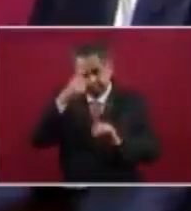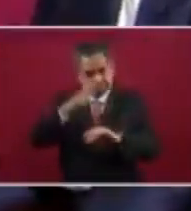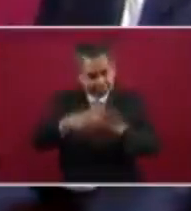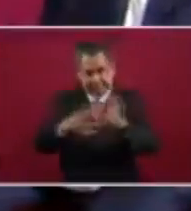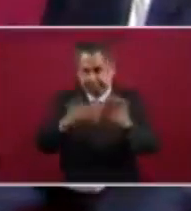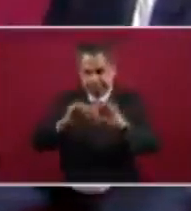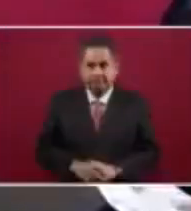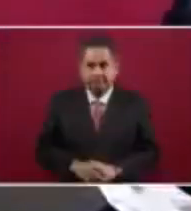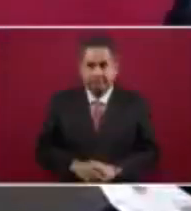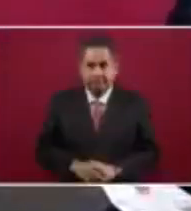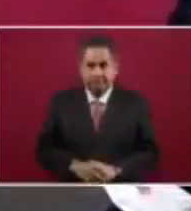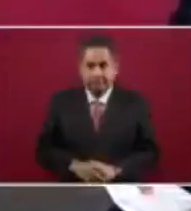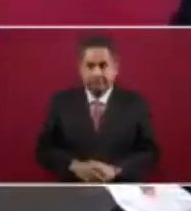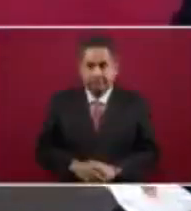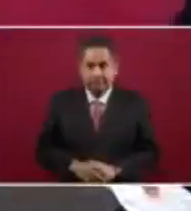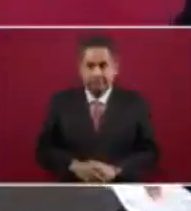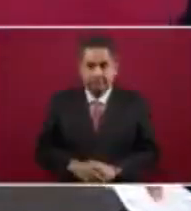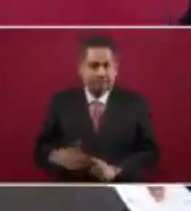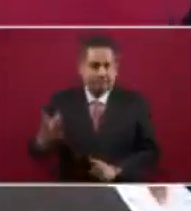quede claro